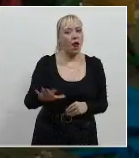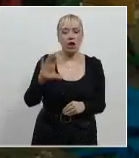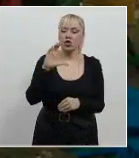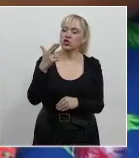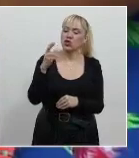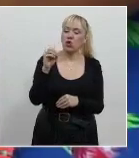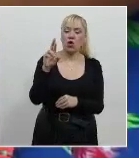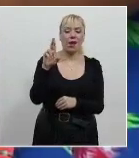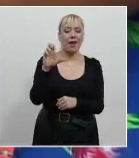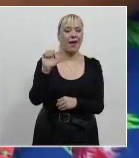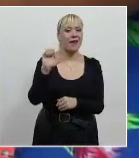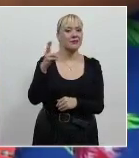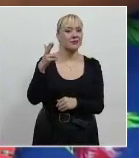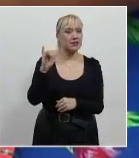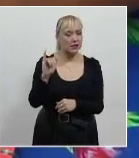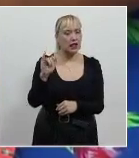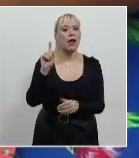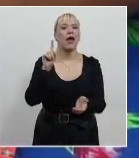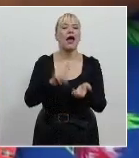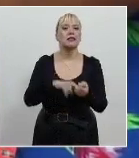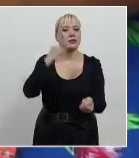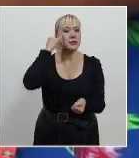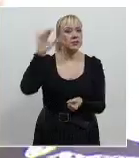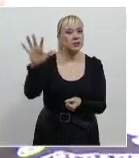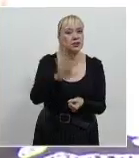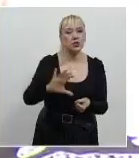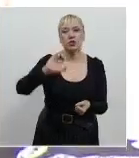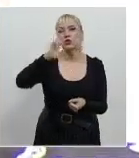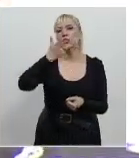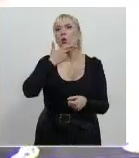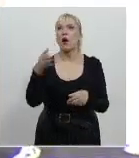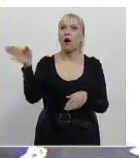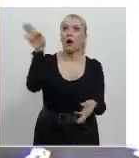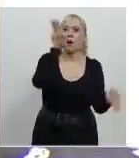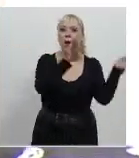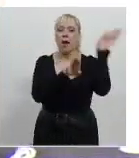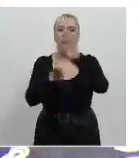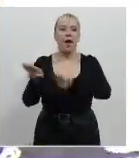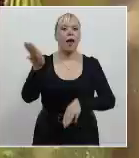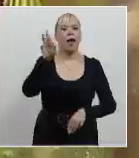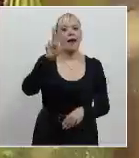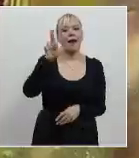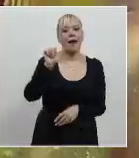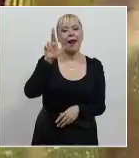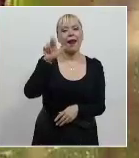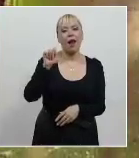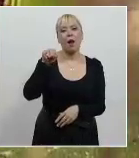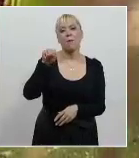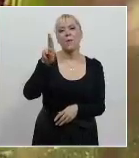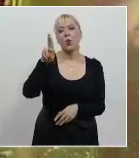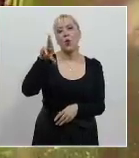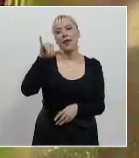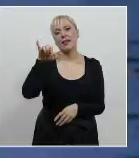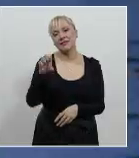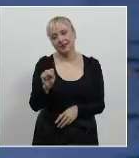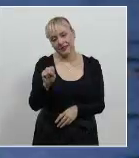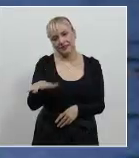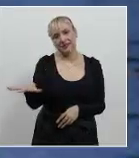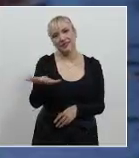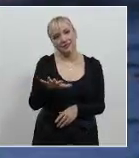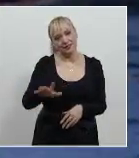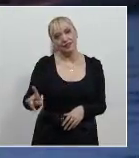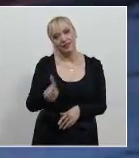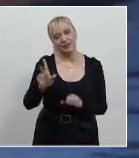Choreachi, integrada por indígenas rarámuris y localizada en la Sierra Tarahumara al sur del estado de Chihuahua. Con ello, ordenó al